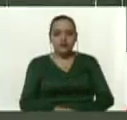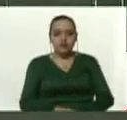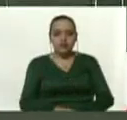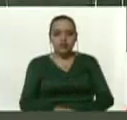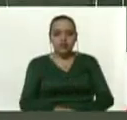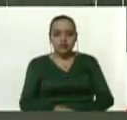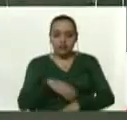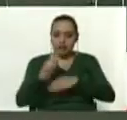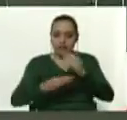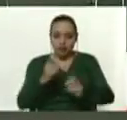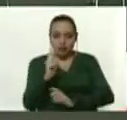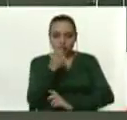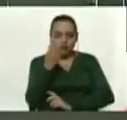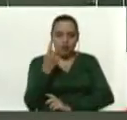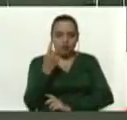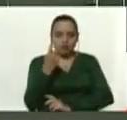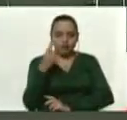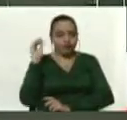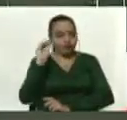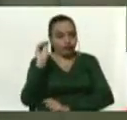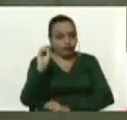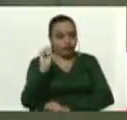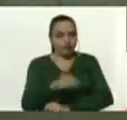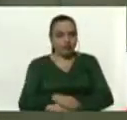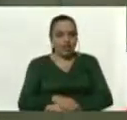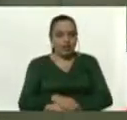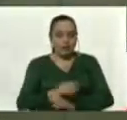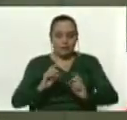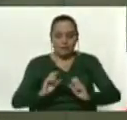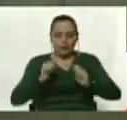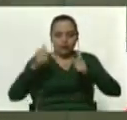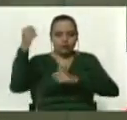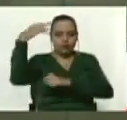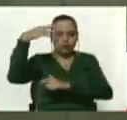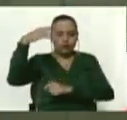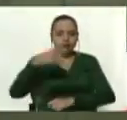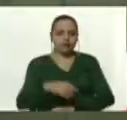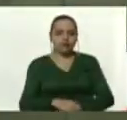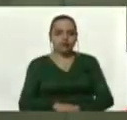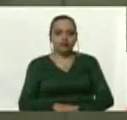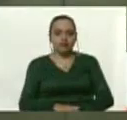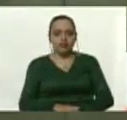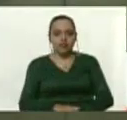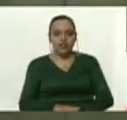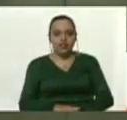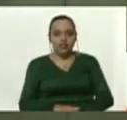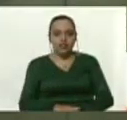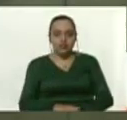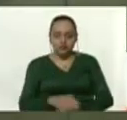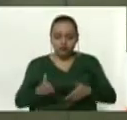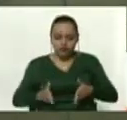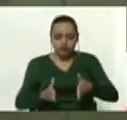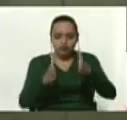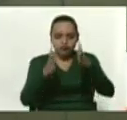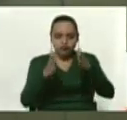la campana, que prendieron la luz y señalaron el siglo